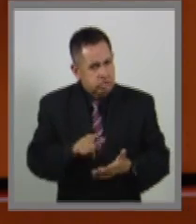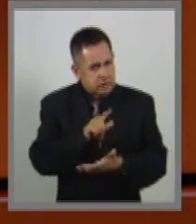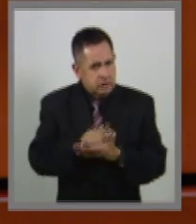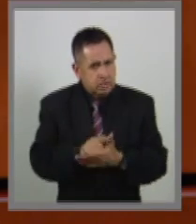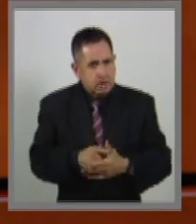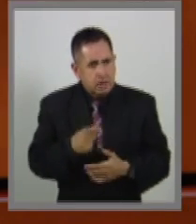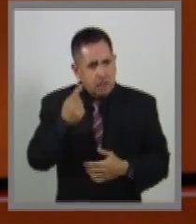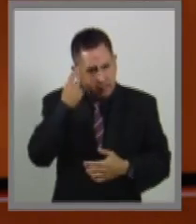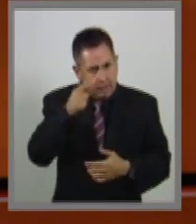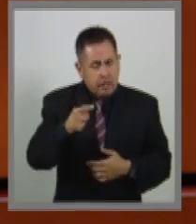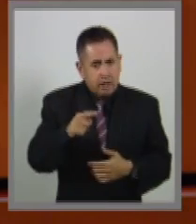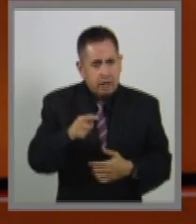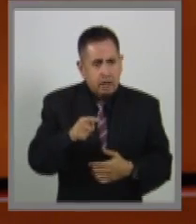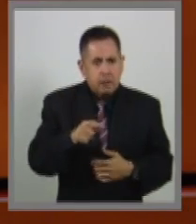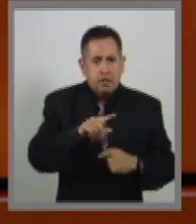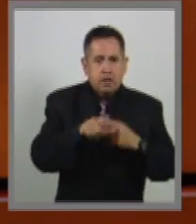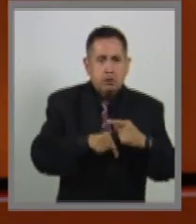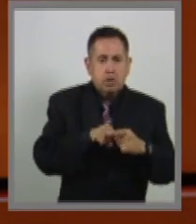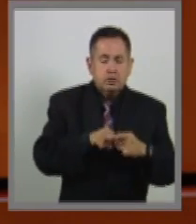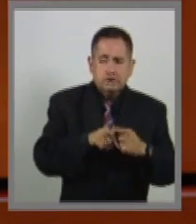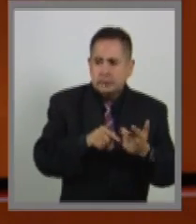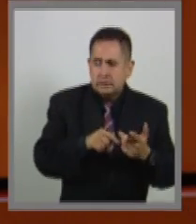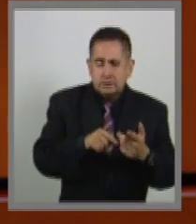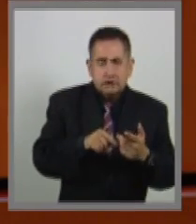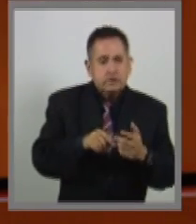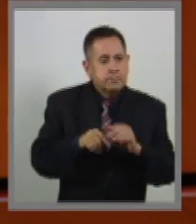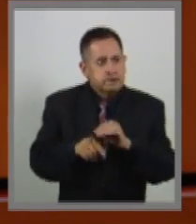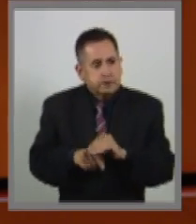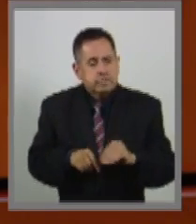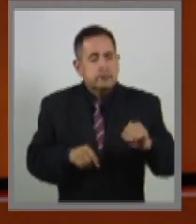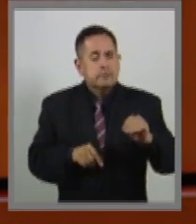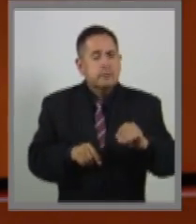para tenerme que ir al tribunal